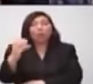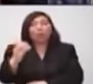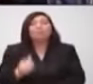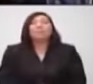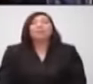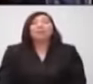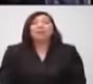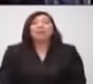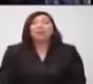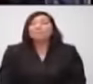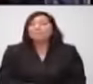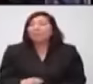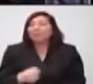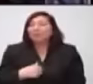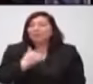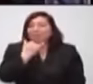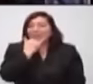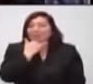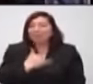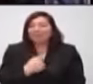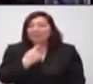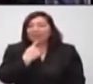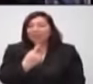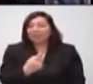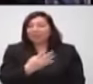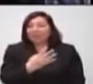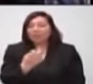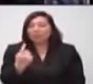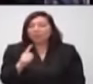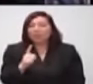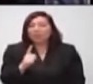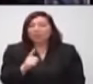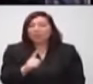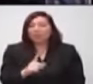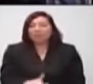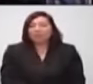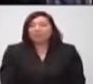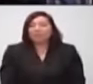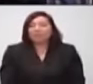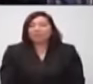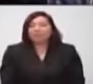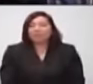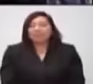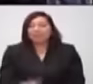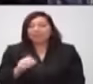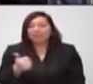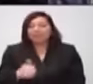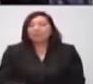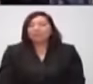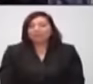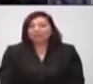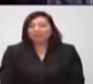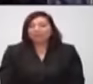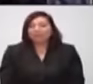Creo que me equivoqué. Le dije 400 millones de Lima, y le decía a Bogotá 6.000, en realidad